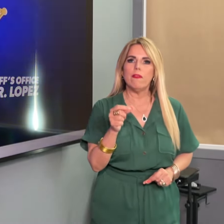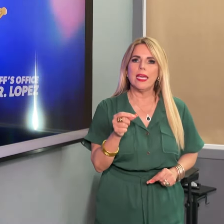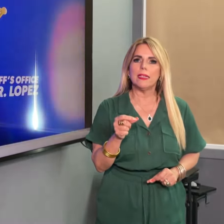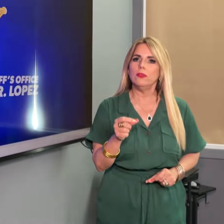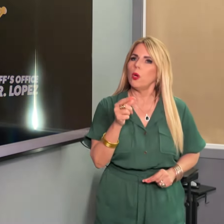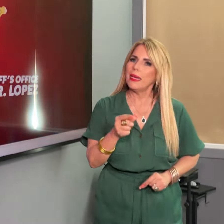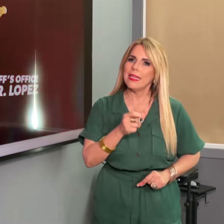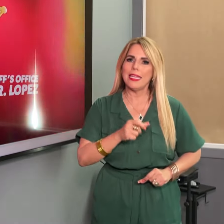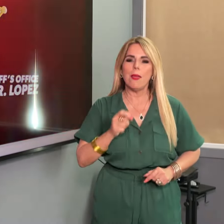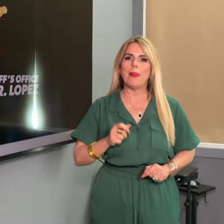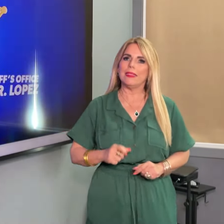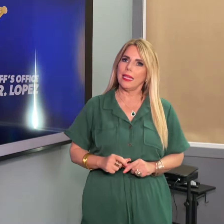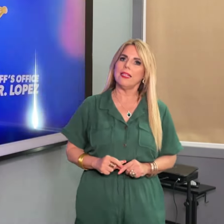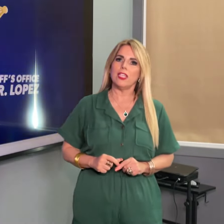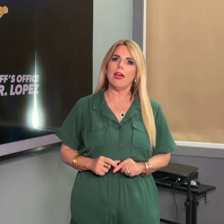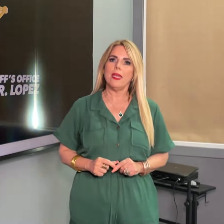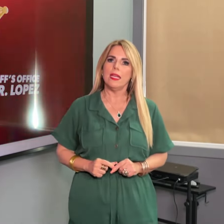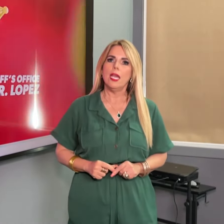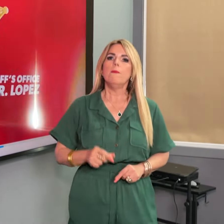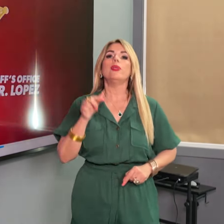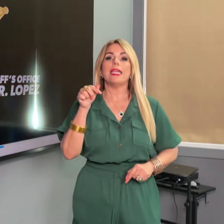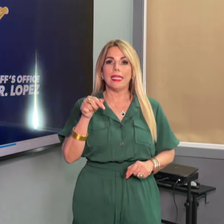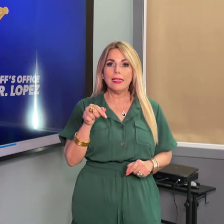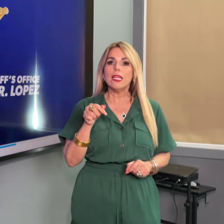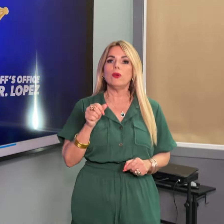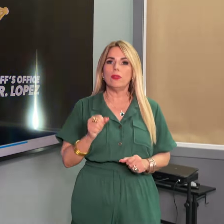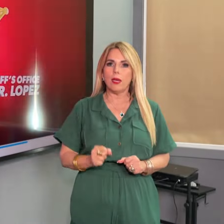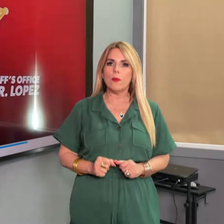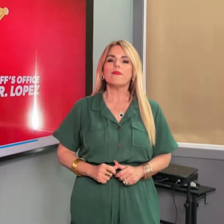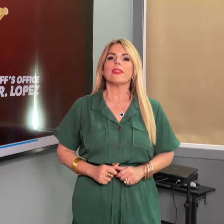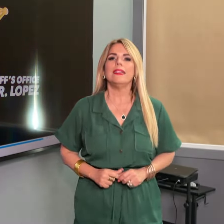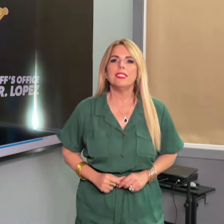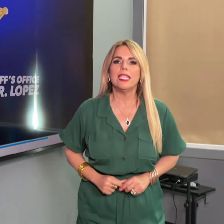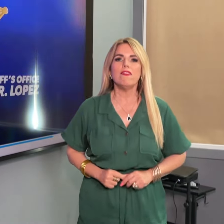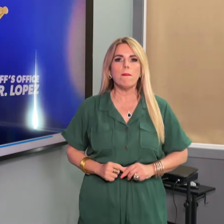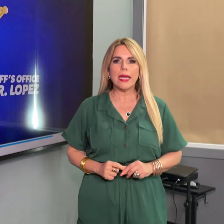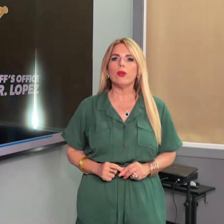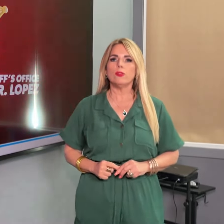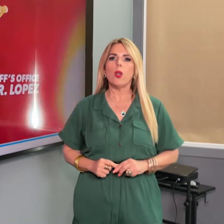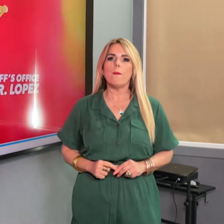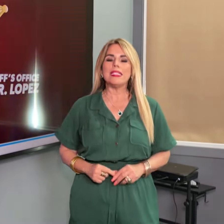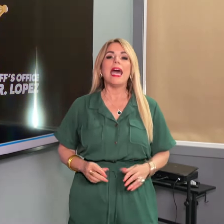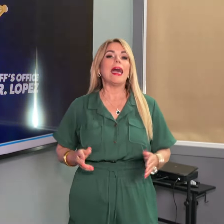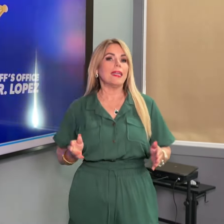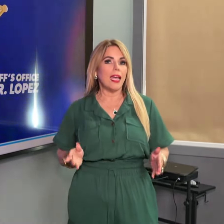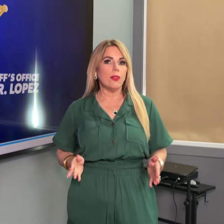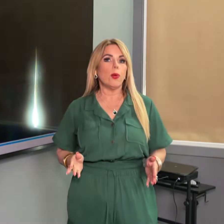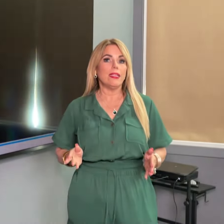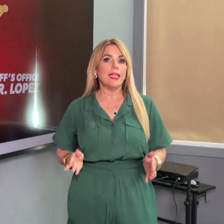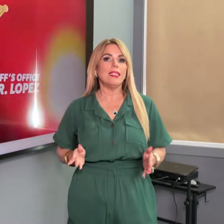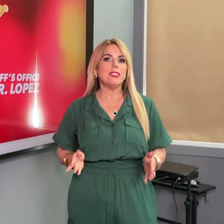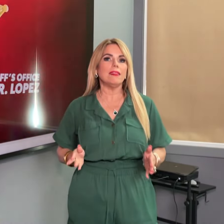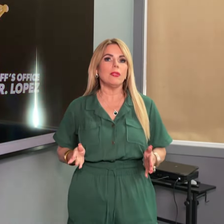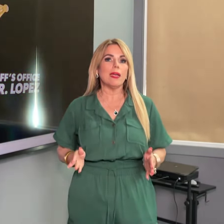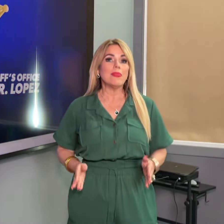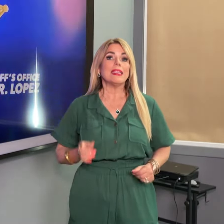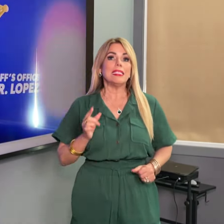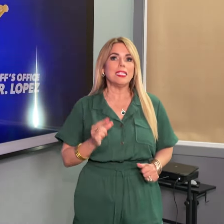va a beber no maneje pase la llave porque en este Condado El sherif Marcos López ha creado esta